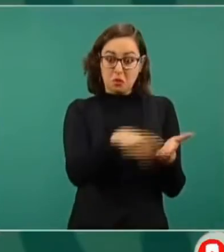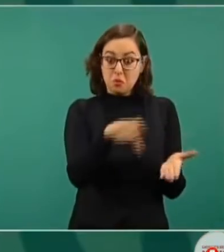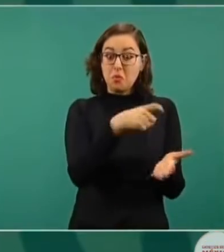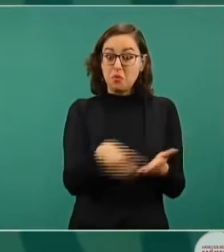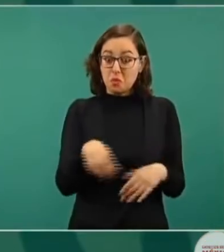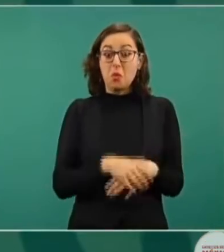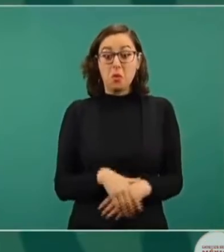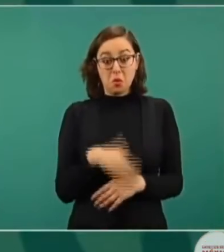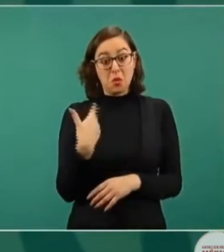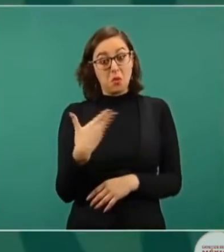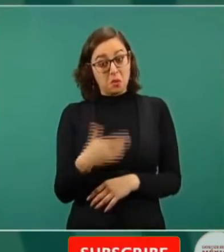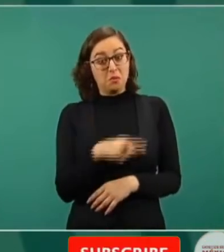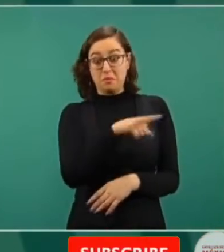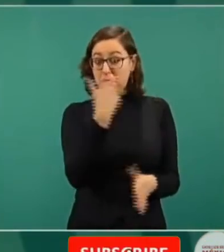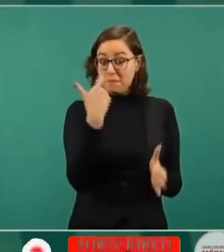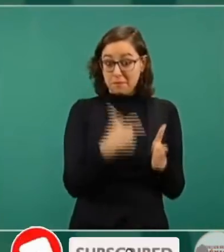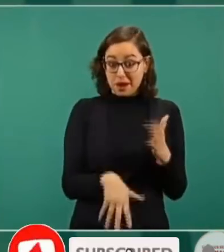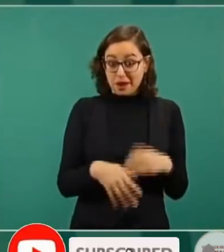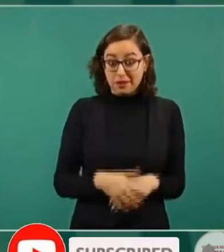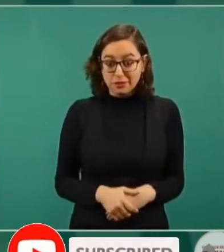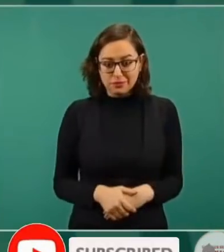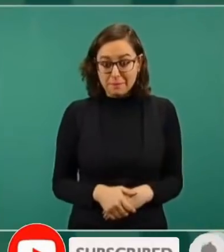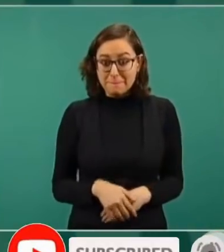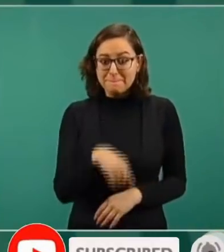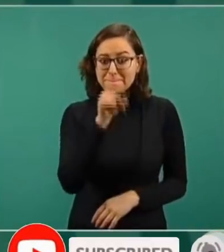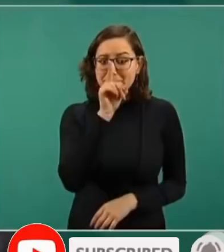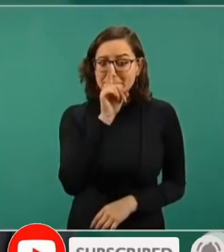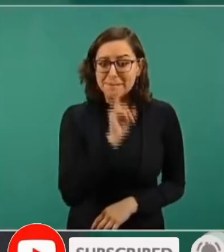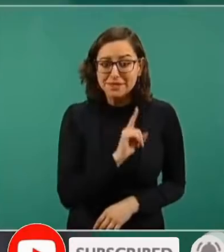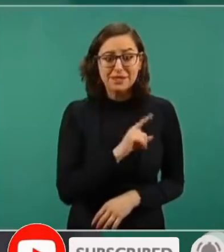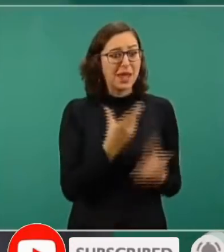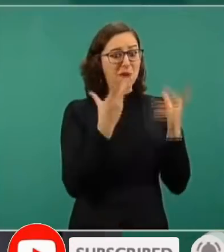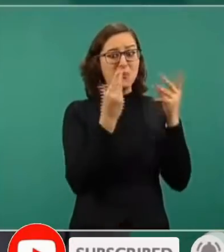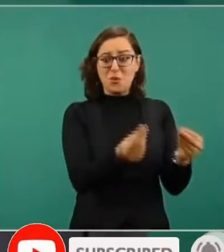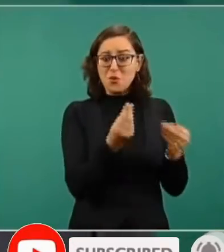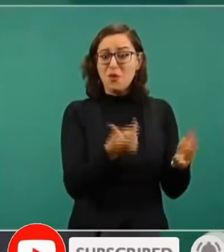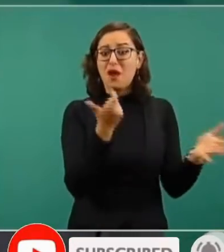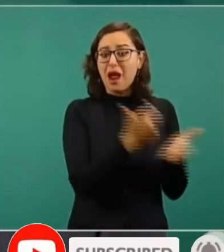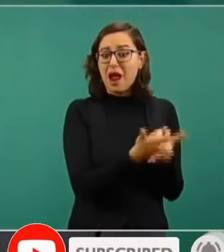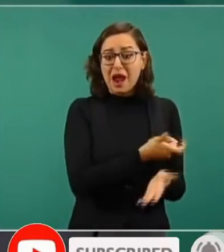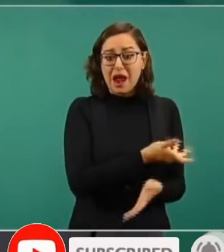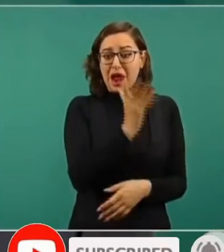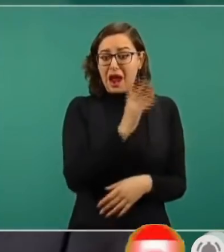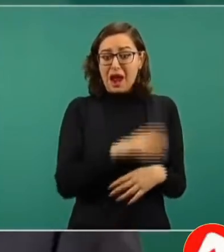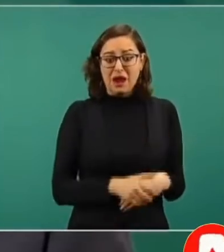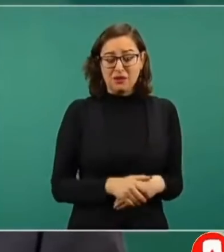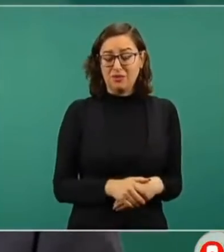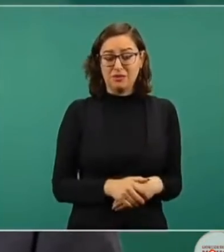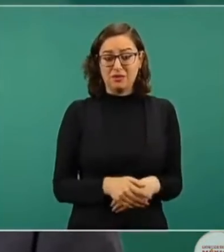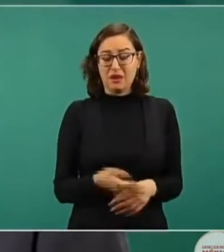muy baratas, lo cual es absolutamente falso. Son caras, actualmente cuestan más que el precio del